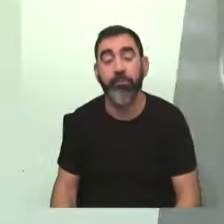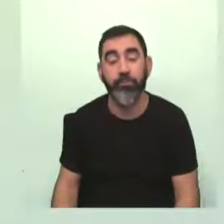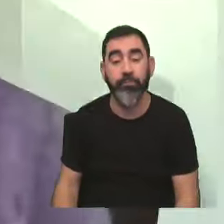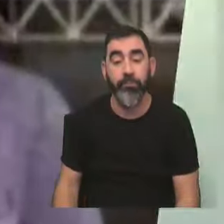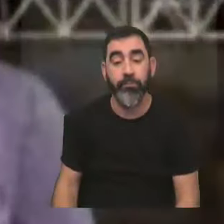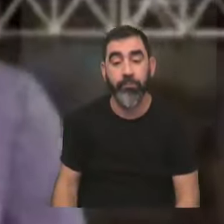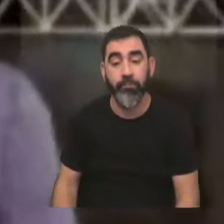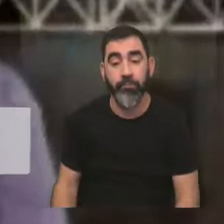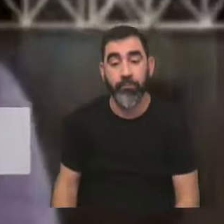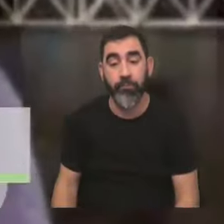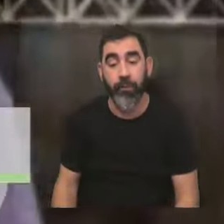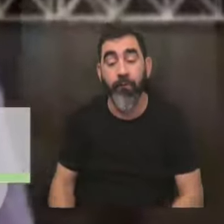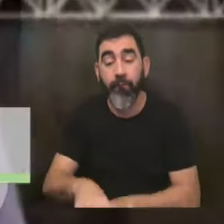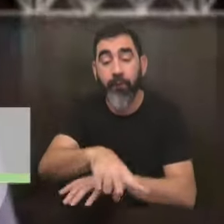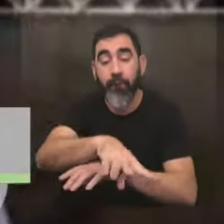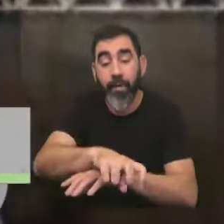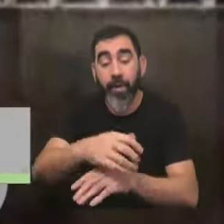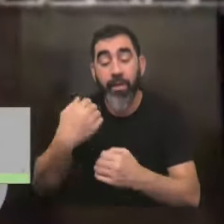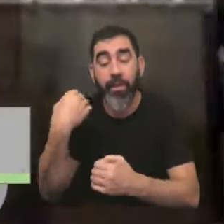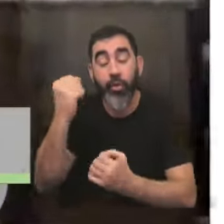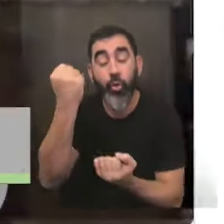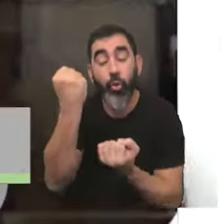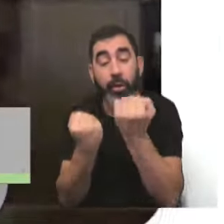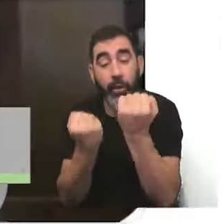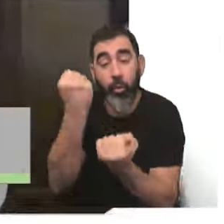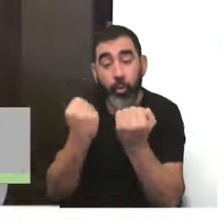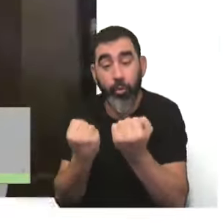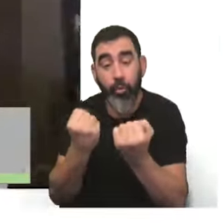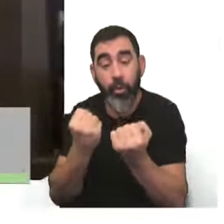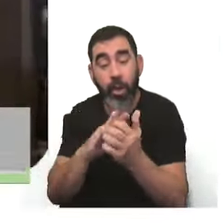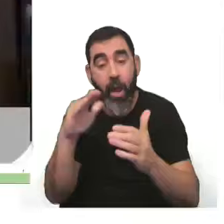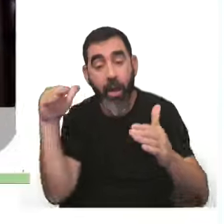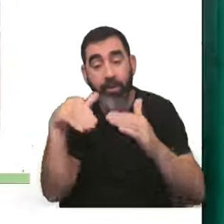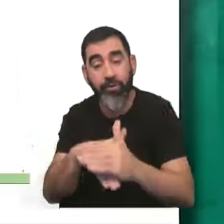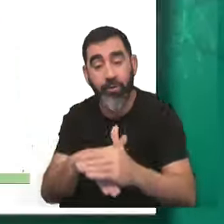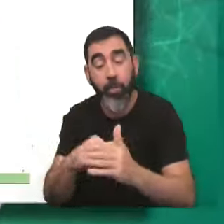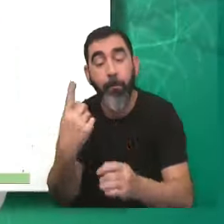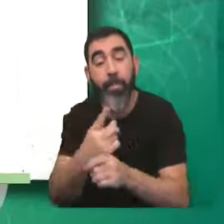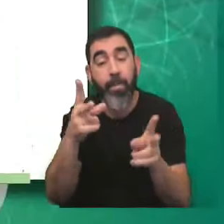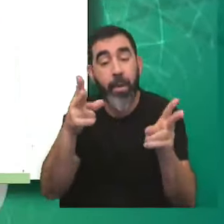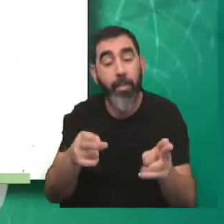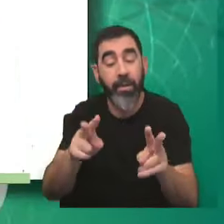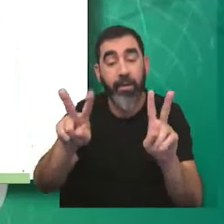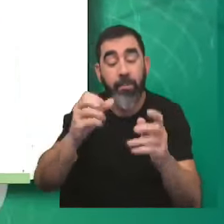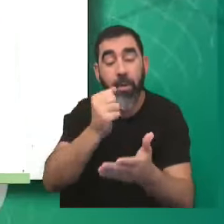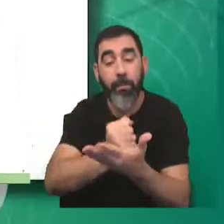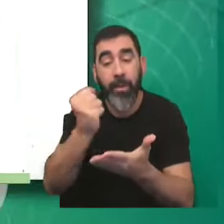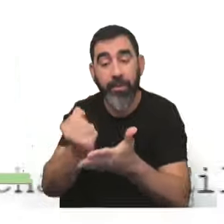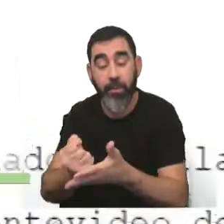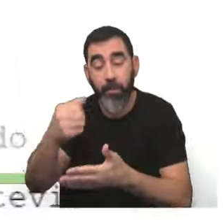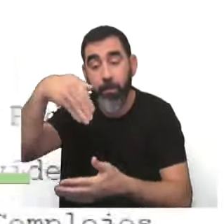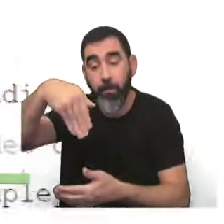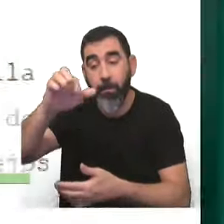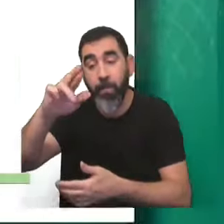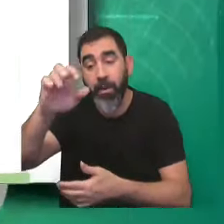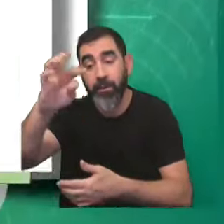policía el fiscal especializado en delitos económicos Alejandro Machado dispuso el archivo de la primera parte de la causa marset que está vinculada a